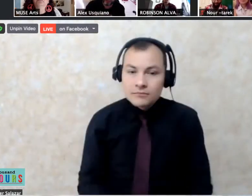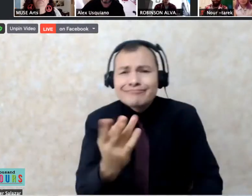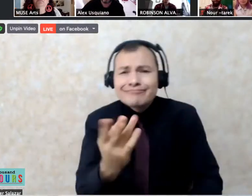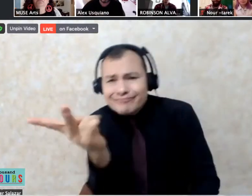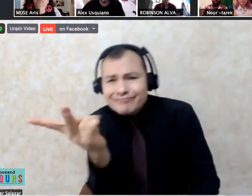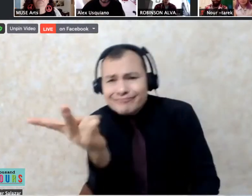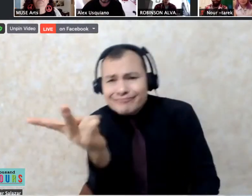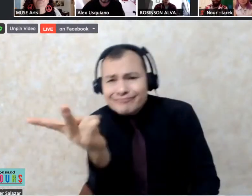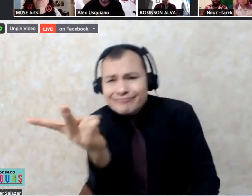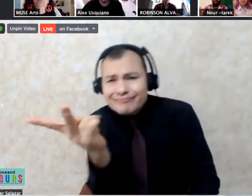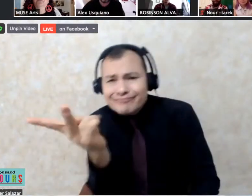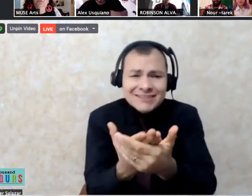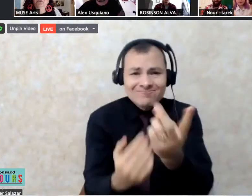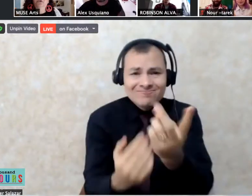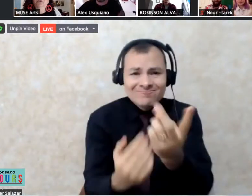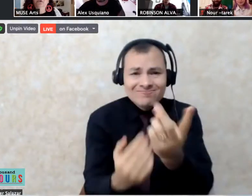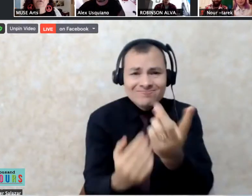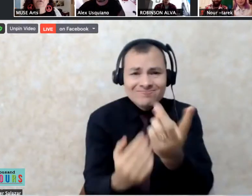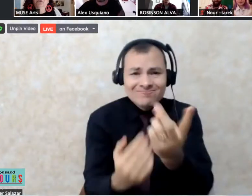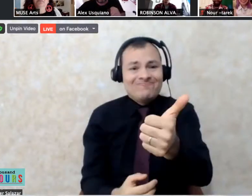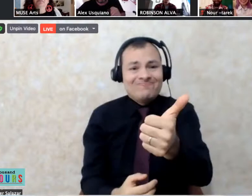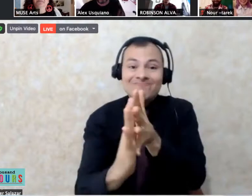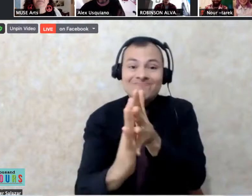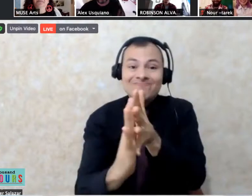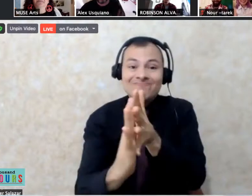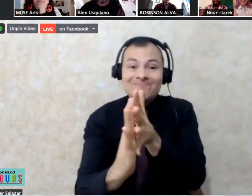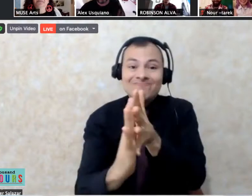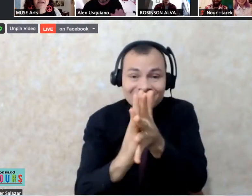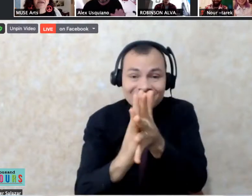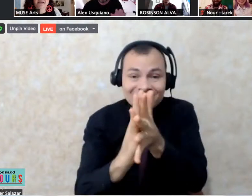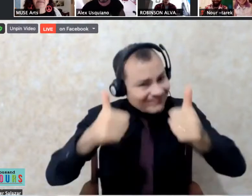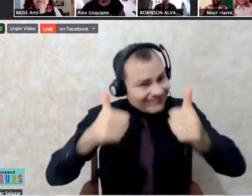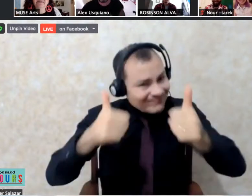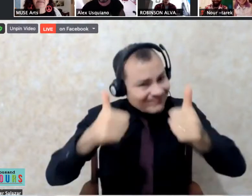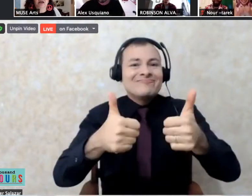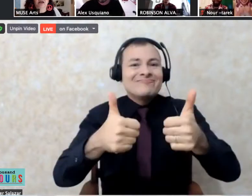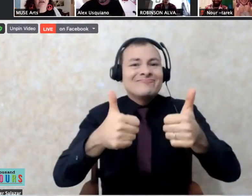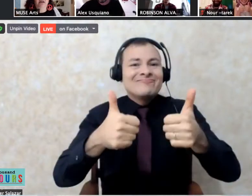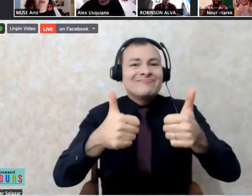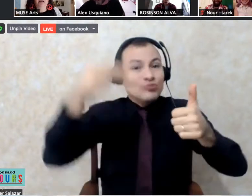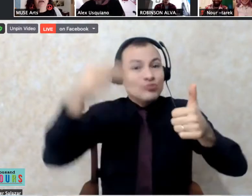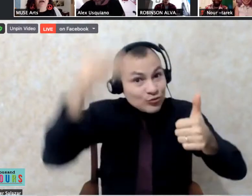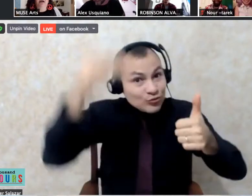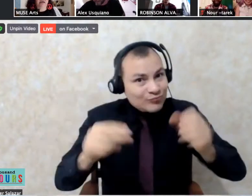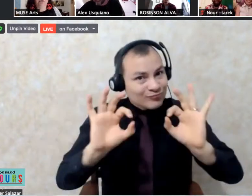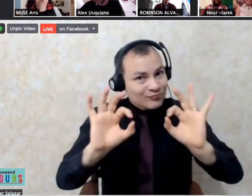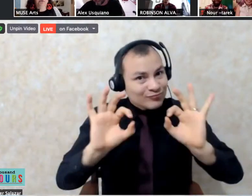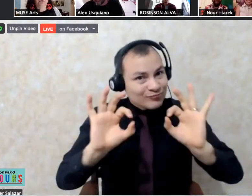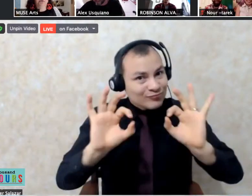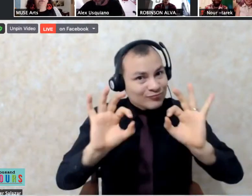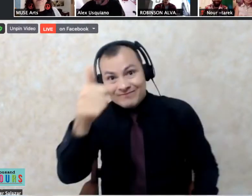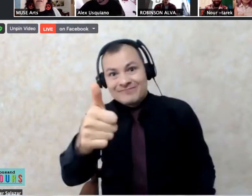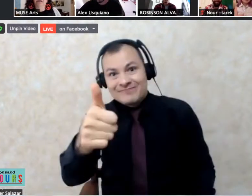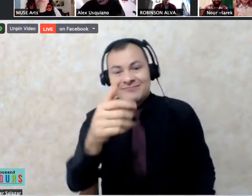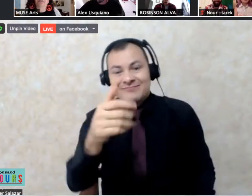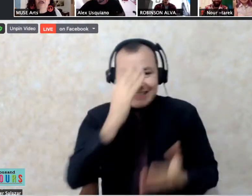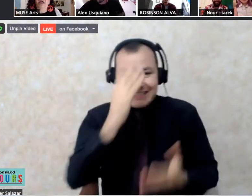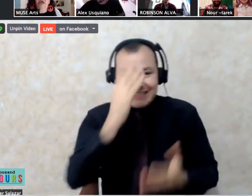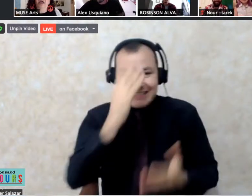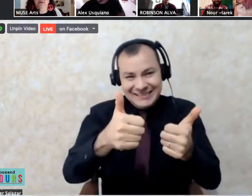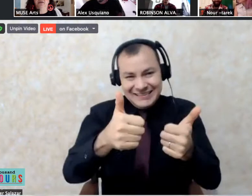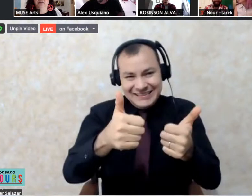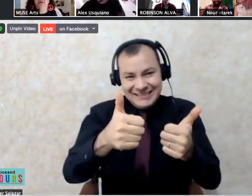table, virtual table. Muchísimas gracias a Tarek y a Nur. Vamos a tener más oportunidad de compartir